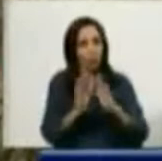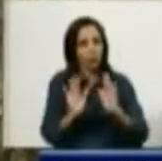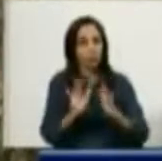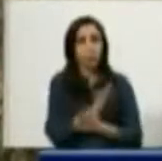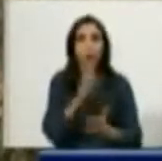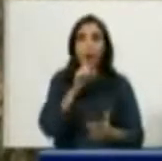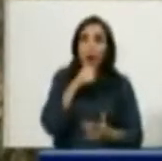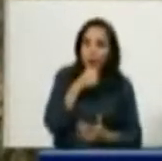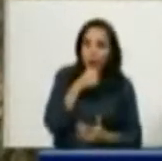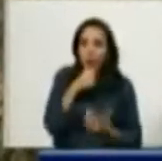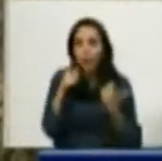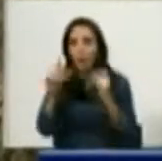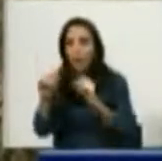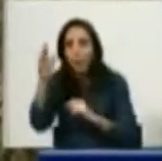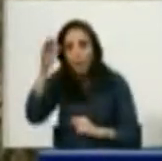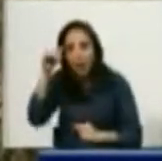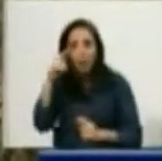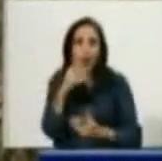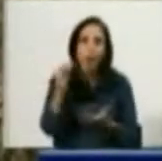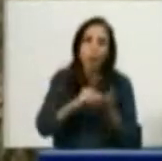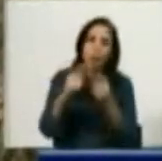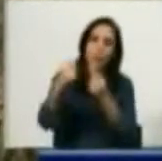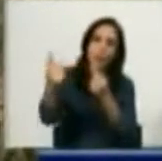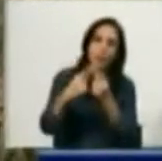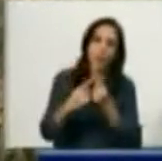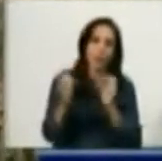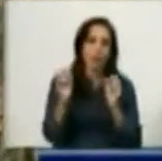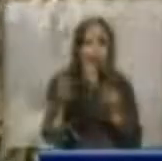señores mayores van al baño un ratico y regresan rápidamente